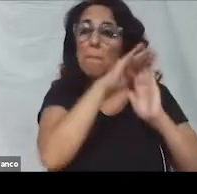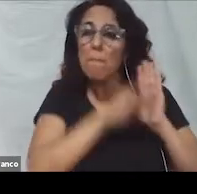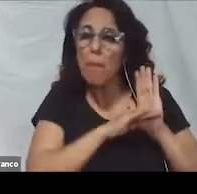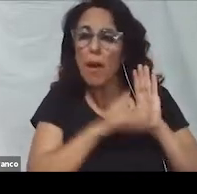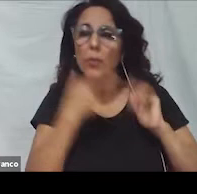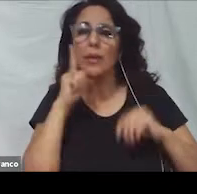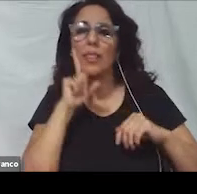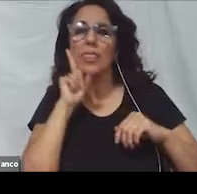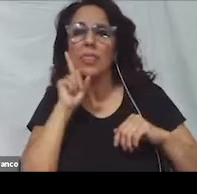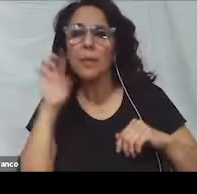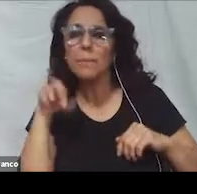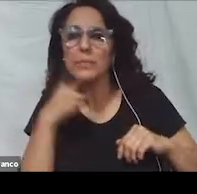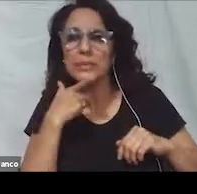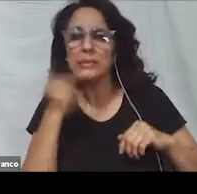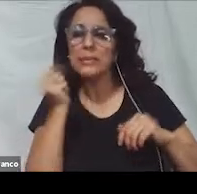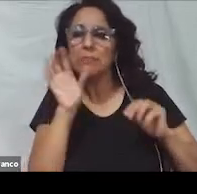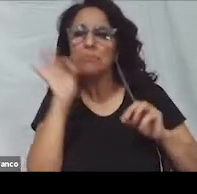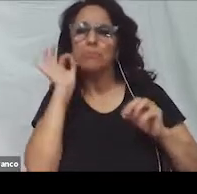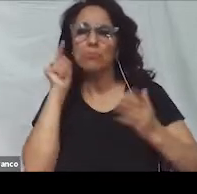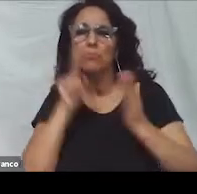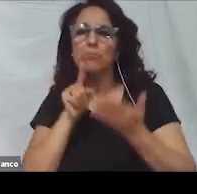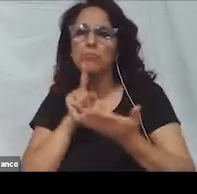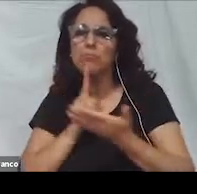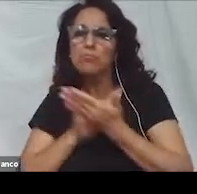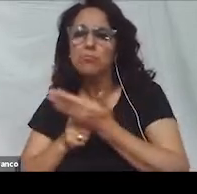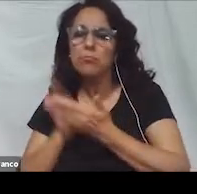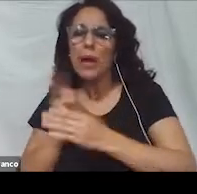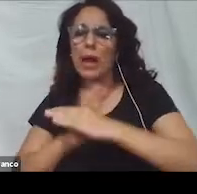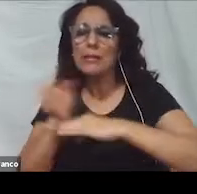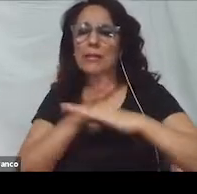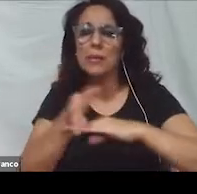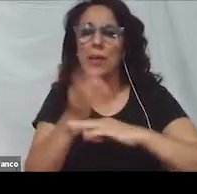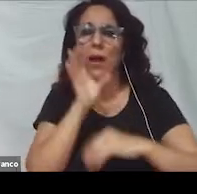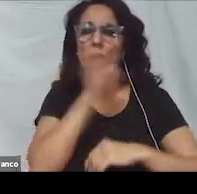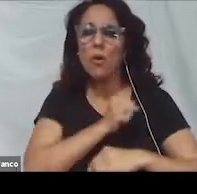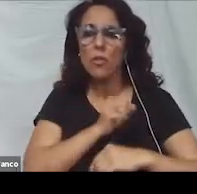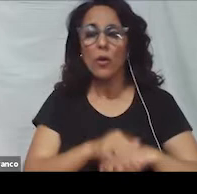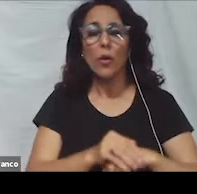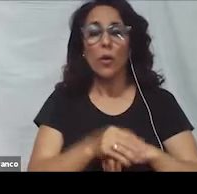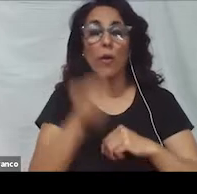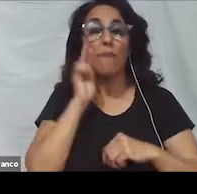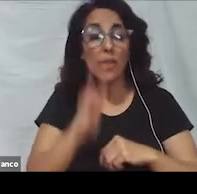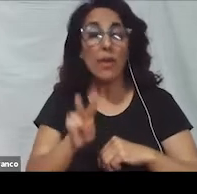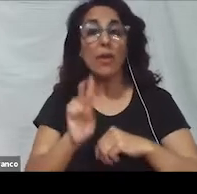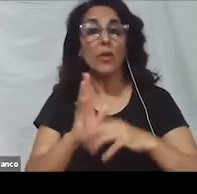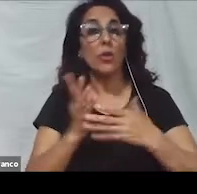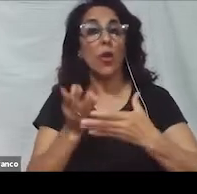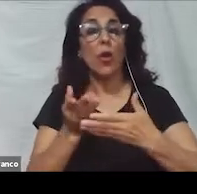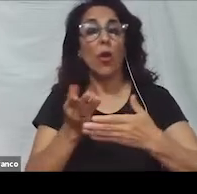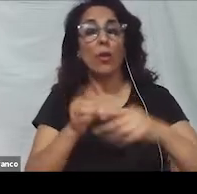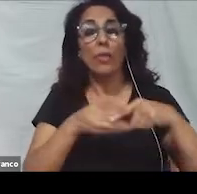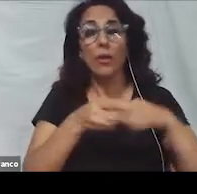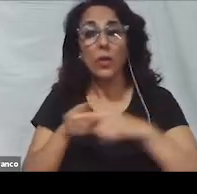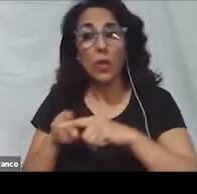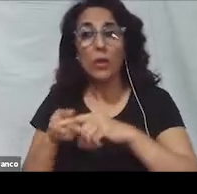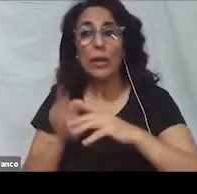pequeños tips podemos empezar a adoptar para accesibilizar nuestro código. Vamos a estar viendo sobre las tecnologías